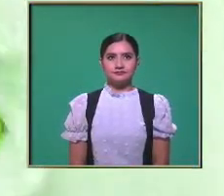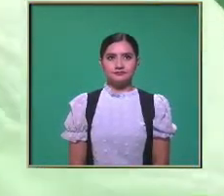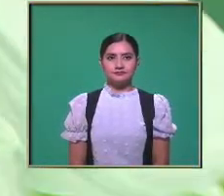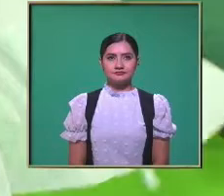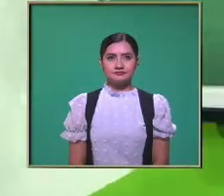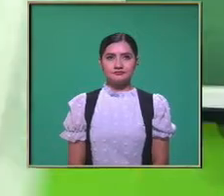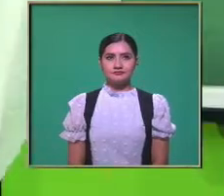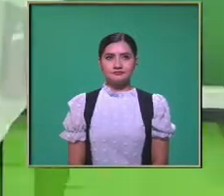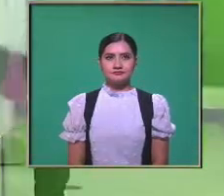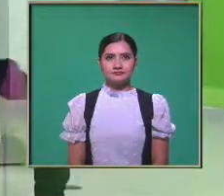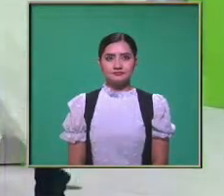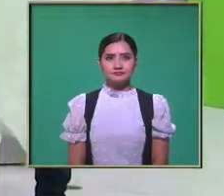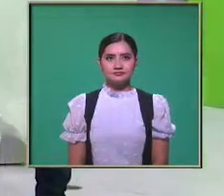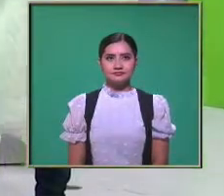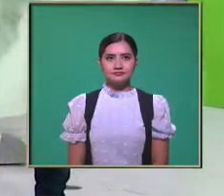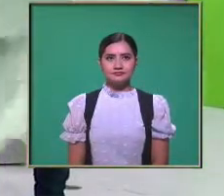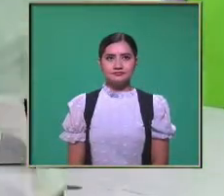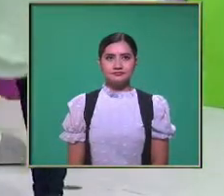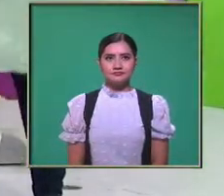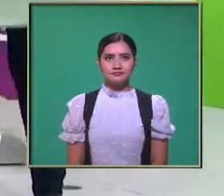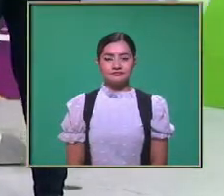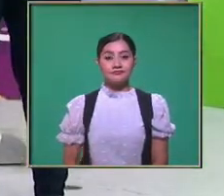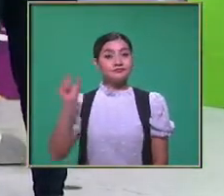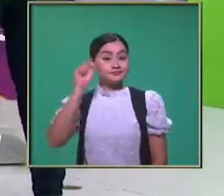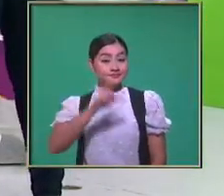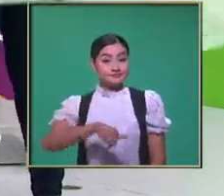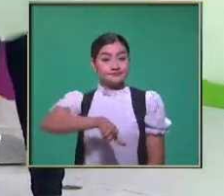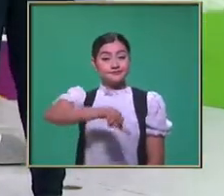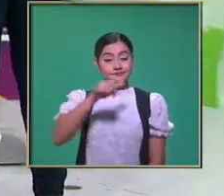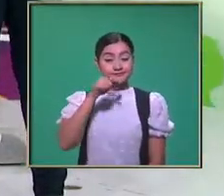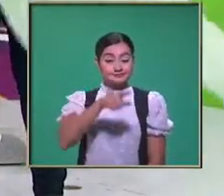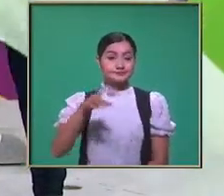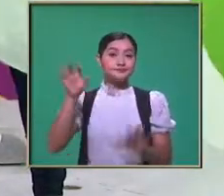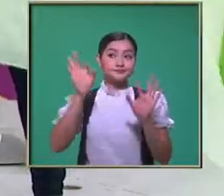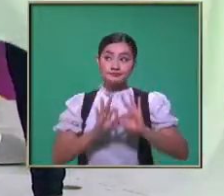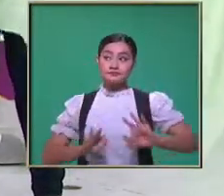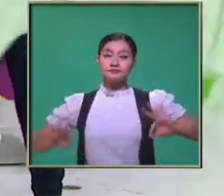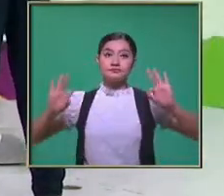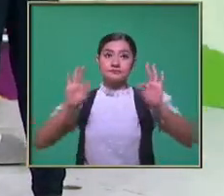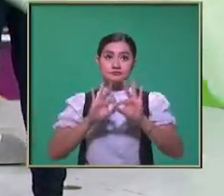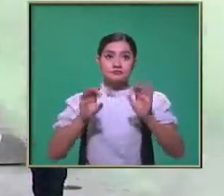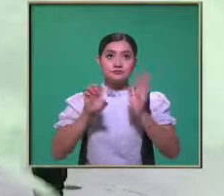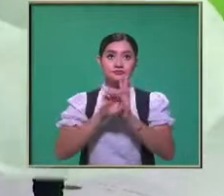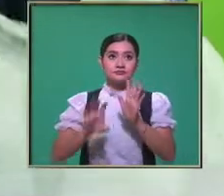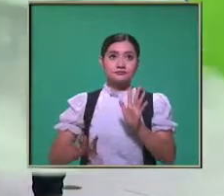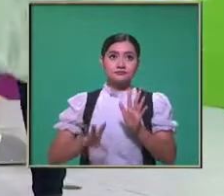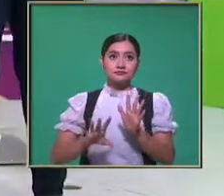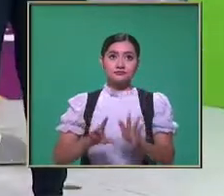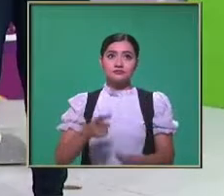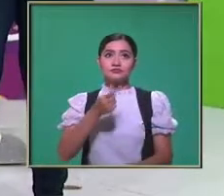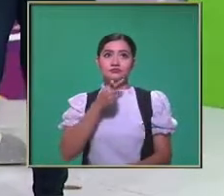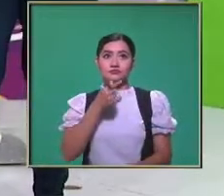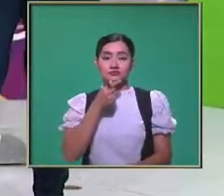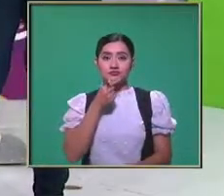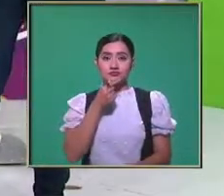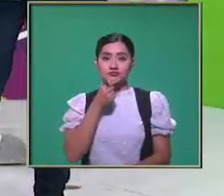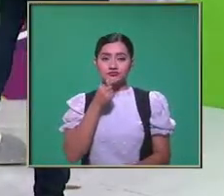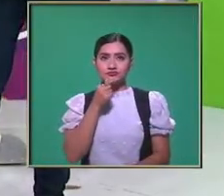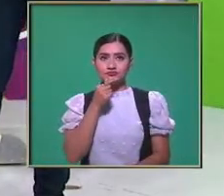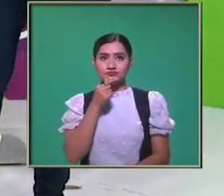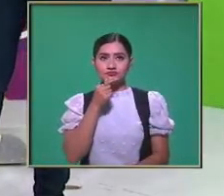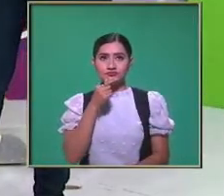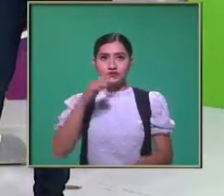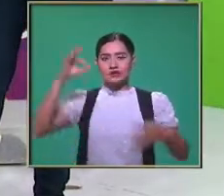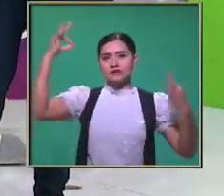Oye, mira, también esto es importante porque aquí vamos a hacer nosotros mismos el movimiento